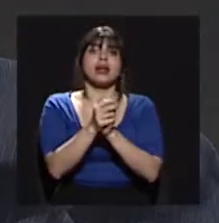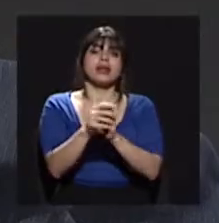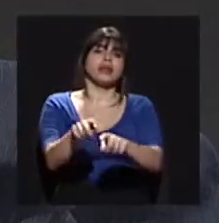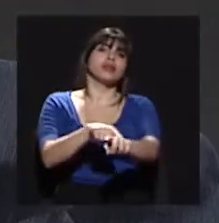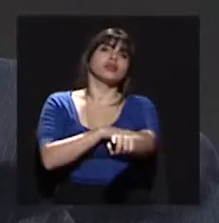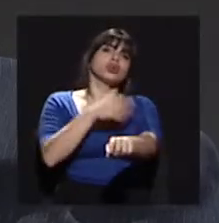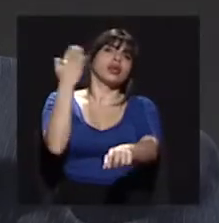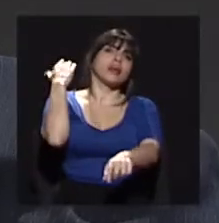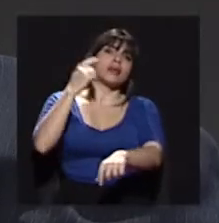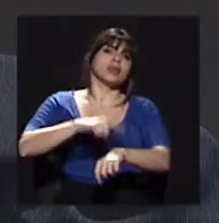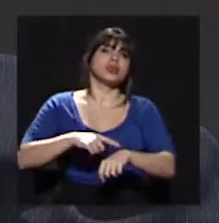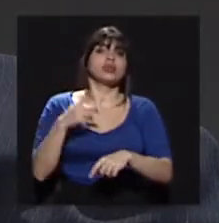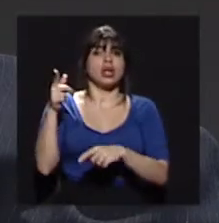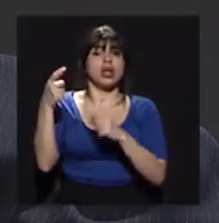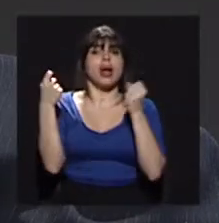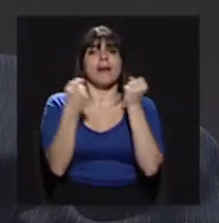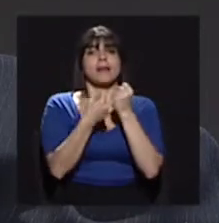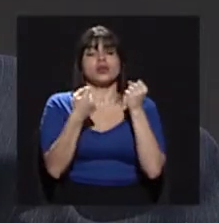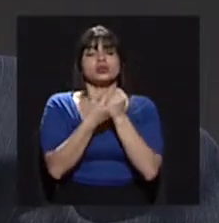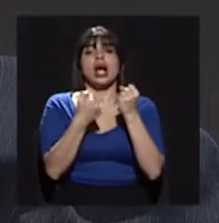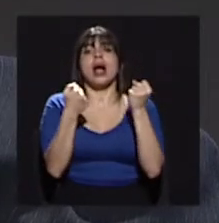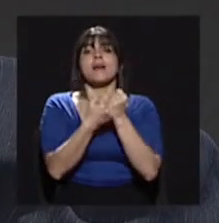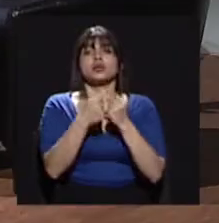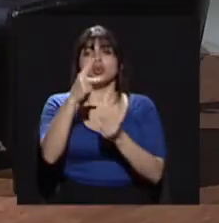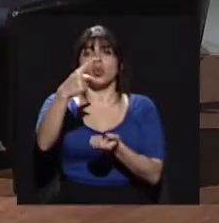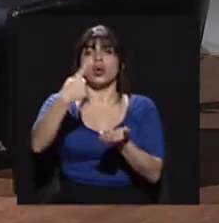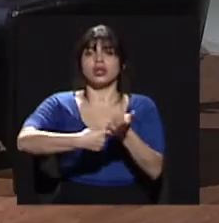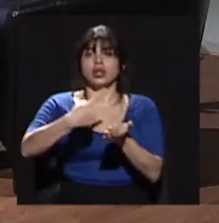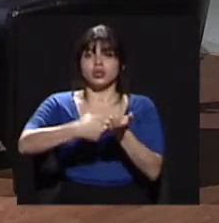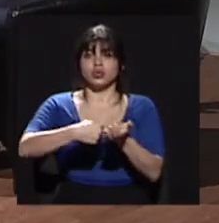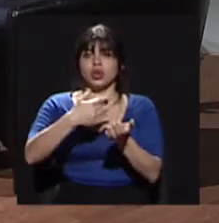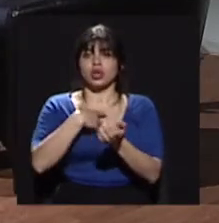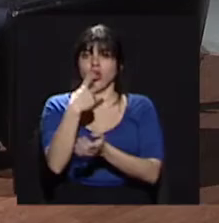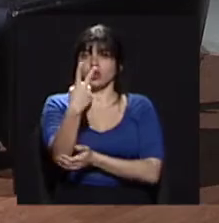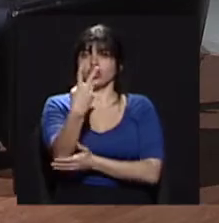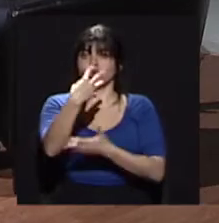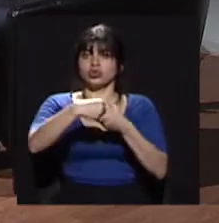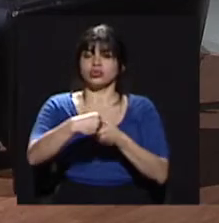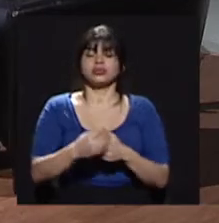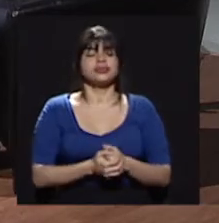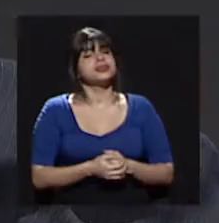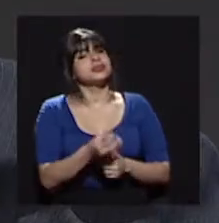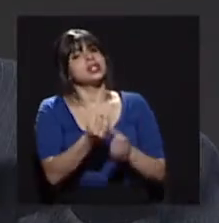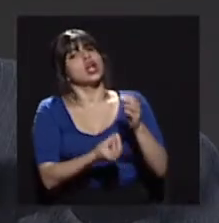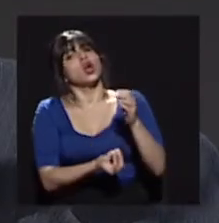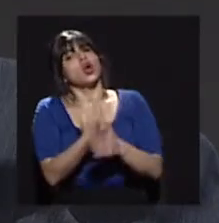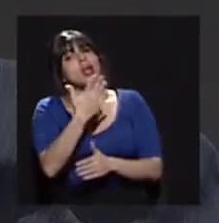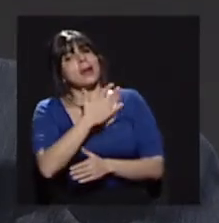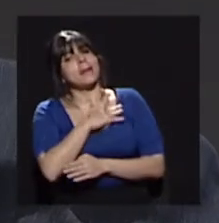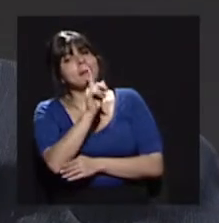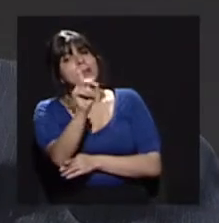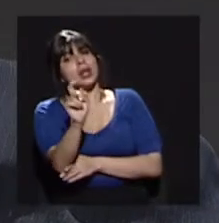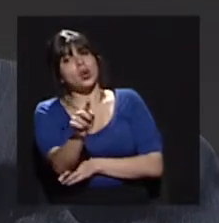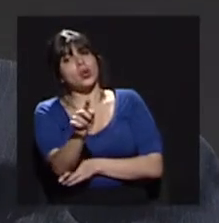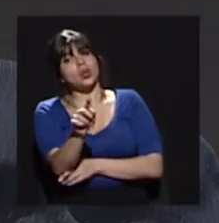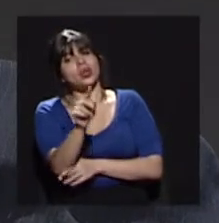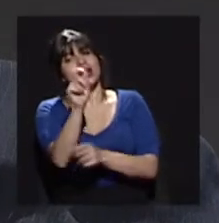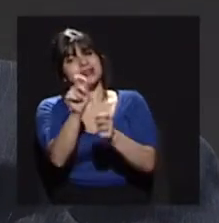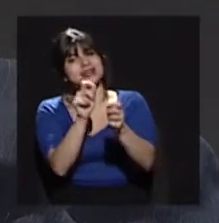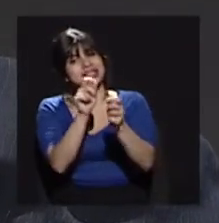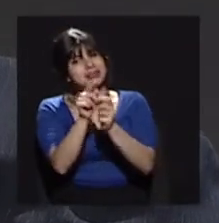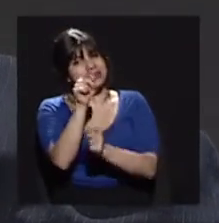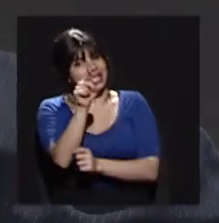larga dax y lo apoya digamos la apoya una discusión que tenga esos dos elementos en el origen del de mi pregunta estaba precisamente